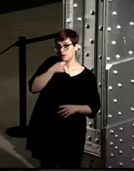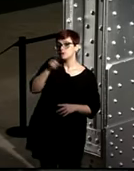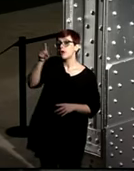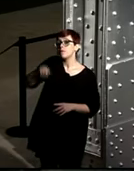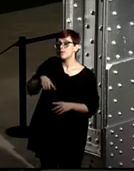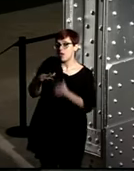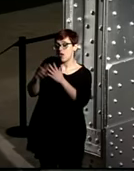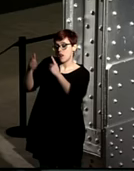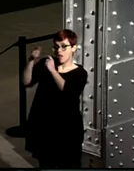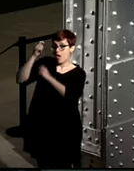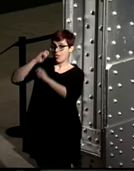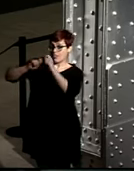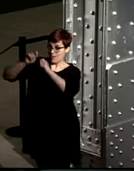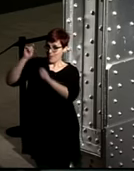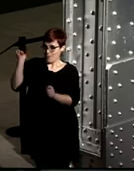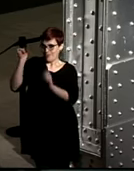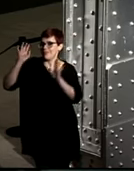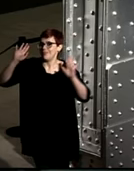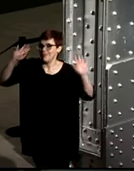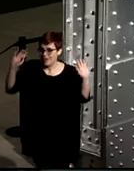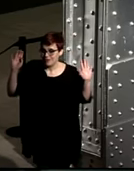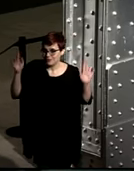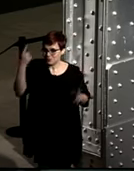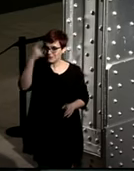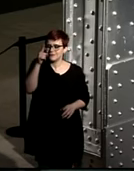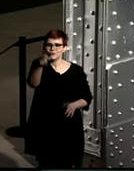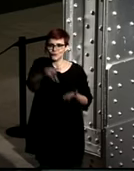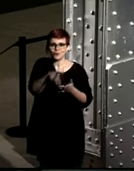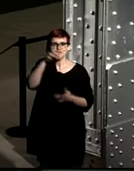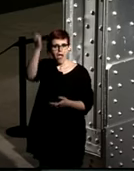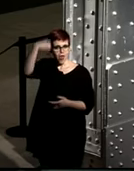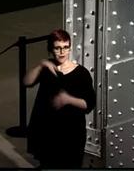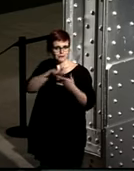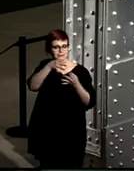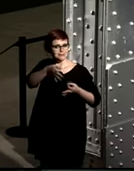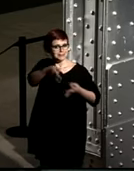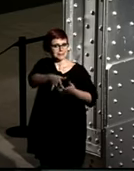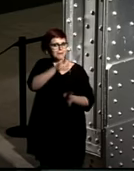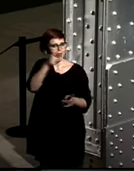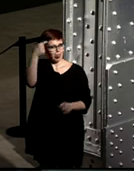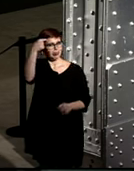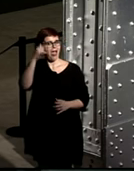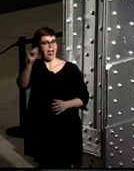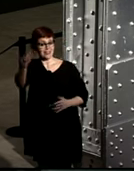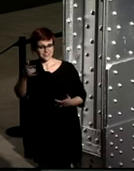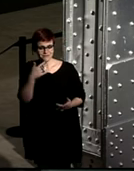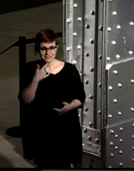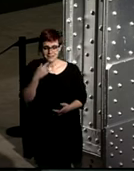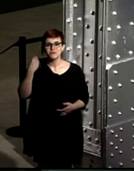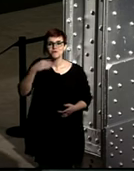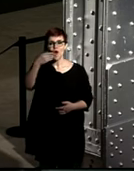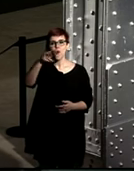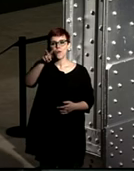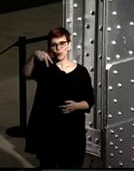Maños. Claro, Ojo, que el fíjate, talento aragonés, yo sé que tú lo tienes en gala, lo utilizas mucho. Eso viene de Eso es de